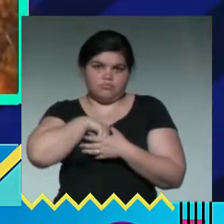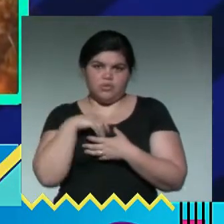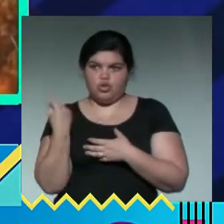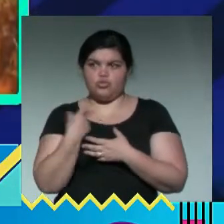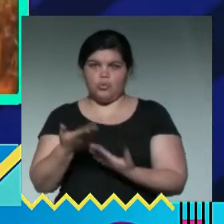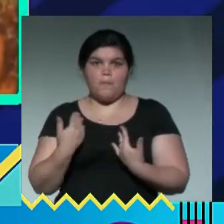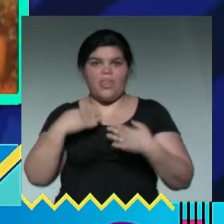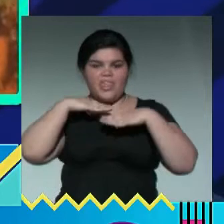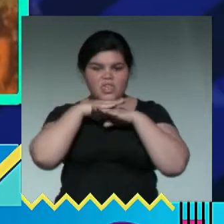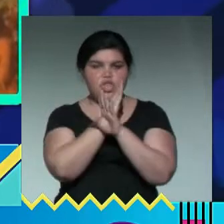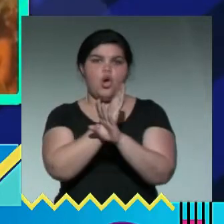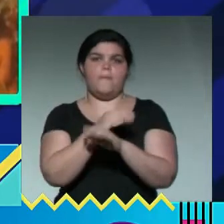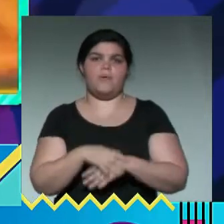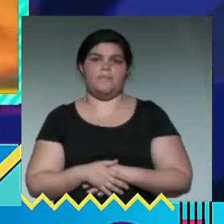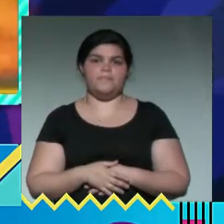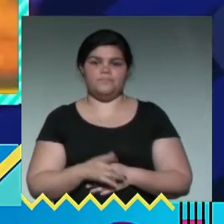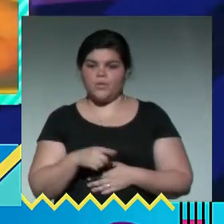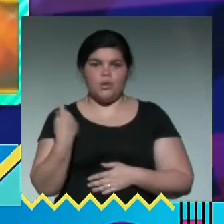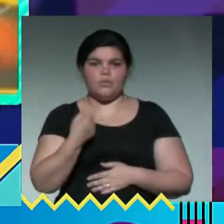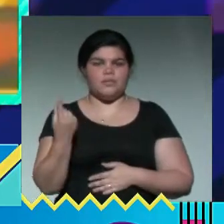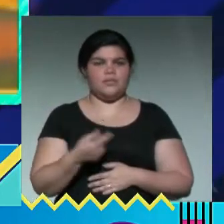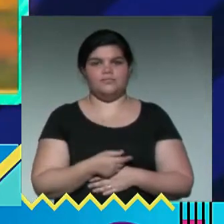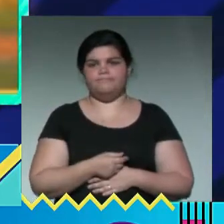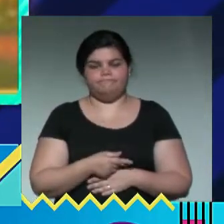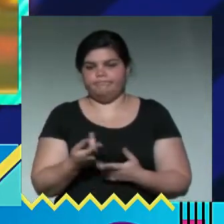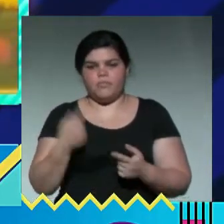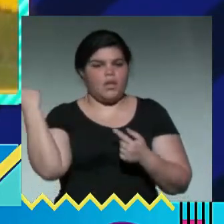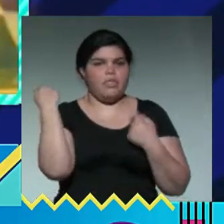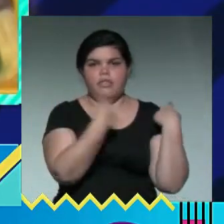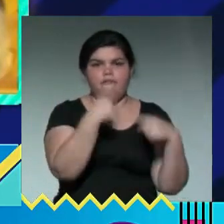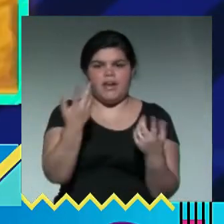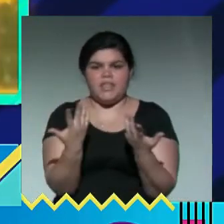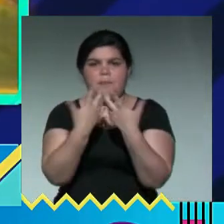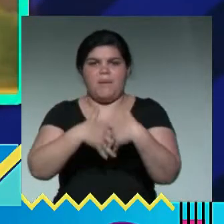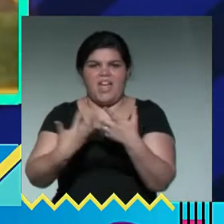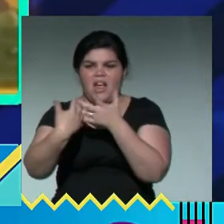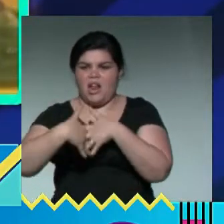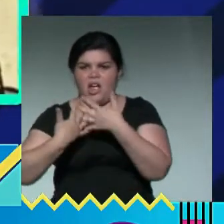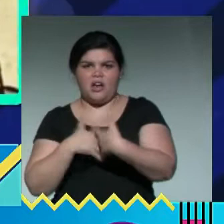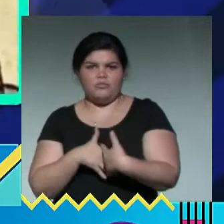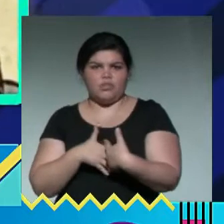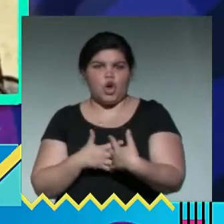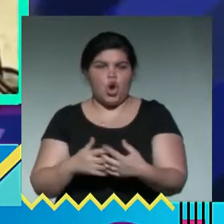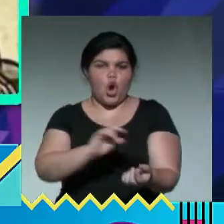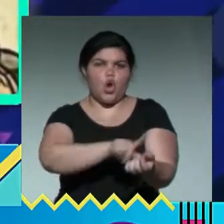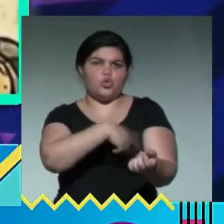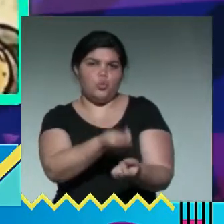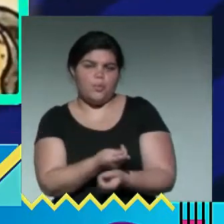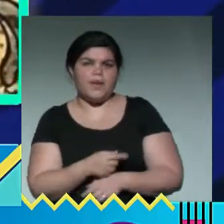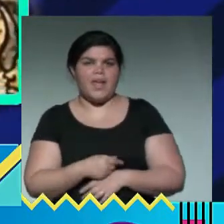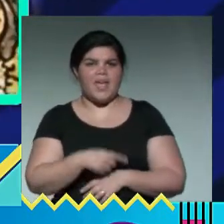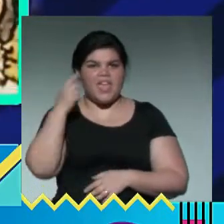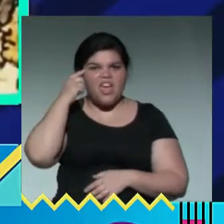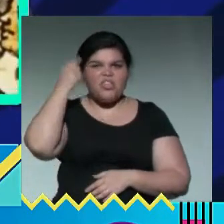un idioma, nuestra mezcla de razas, muchas costumbres, muchas ideas, incluso la religión,